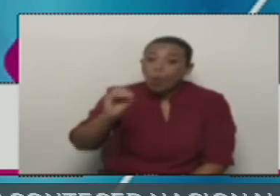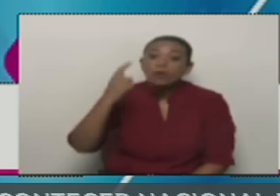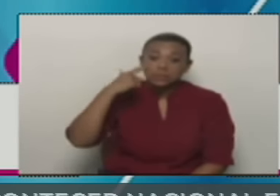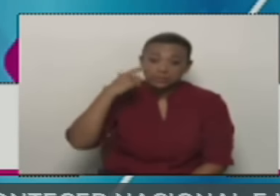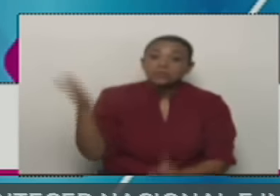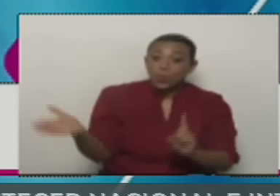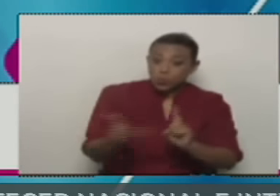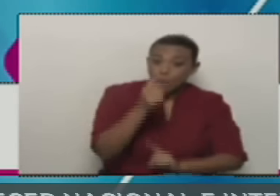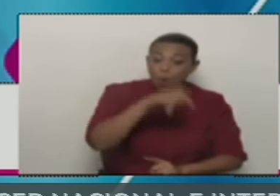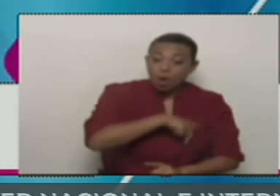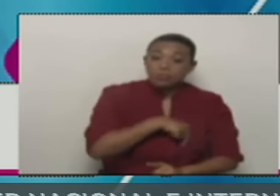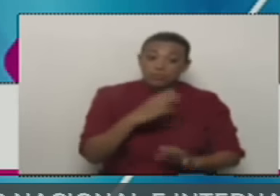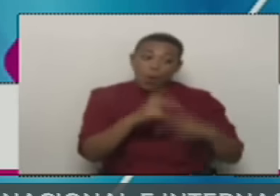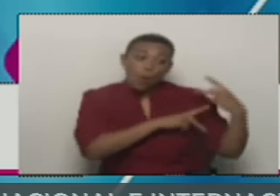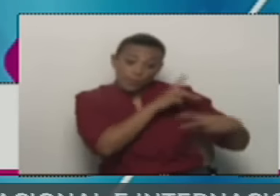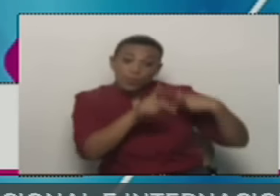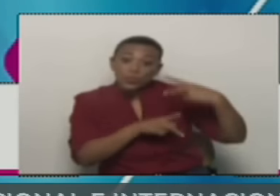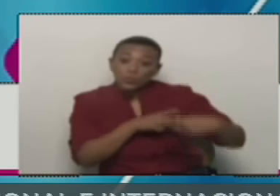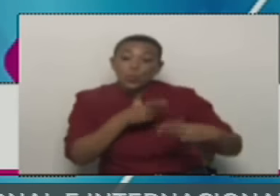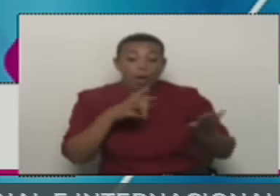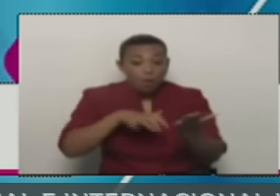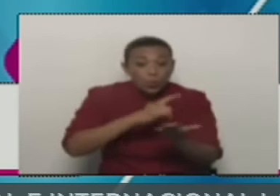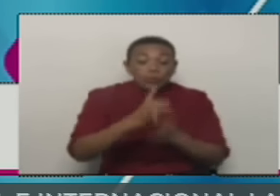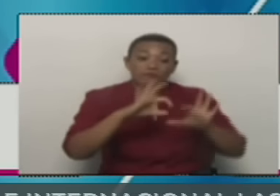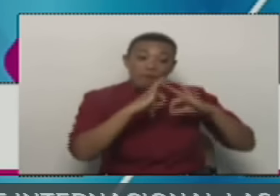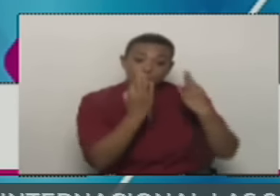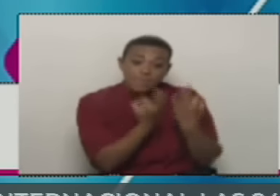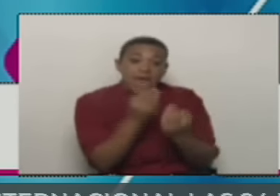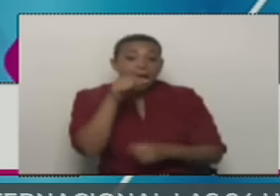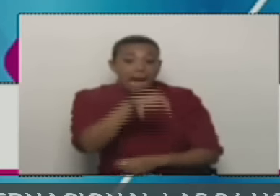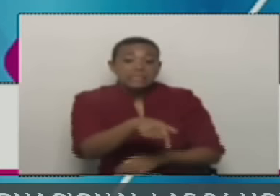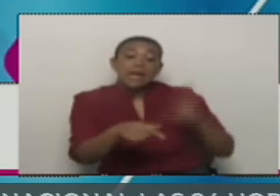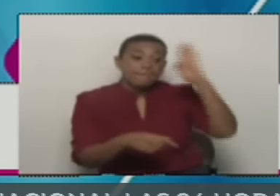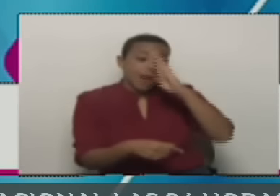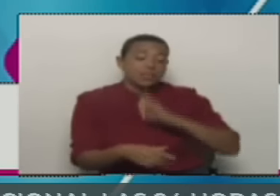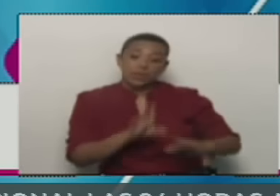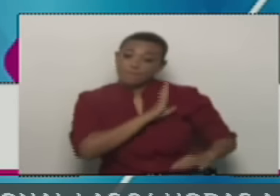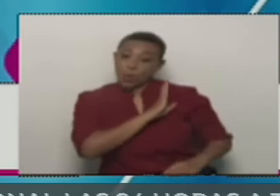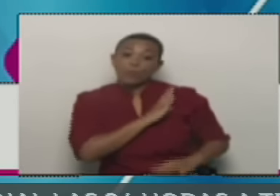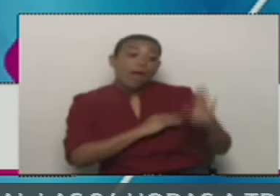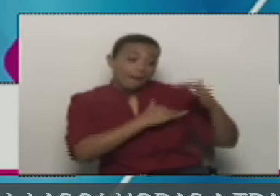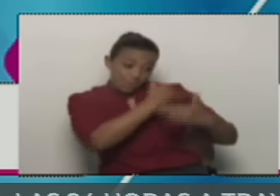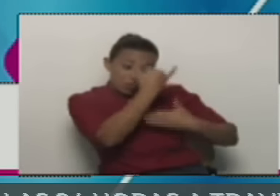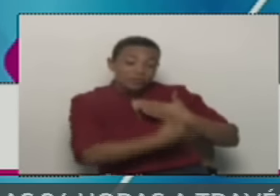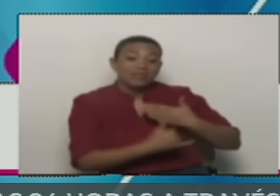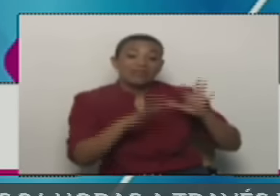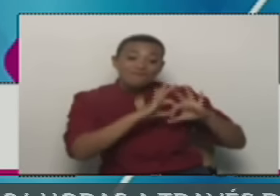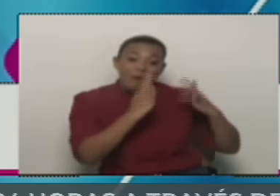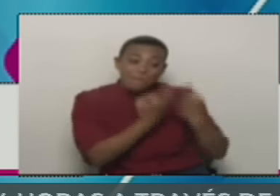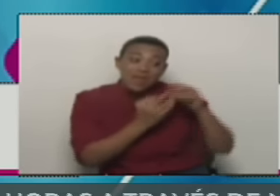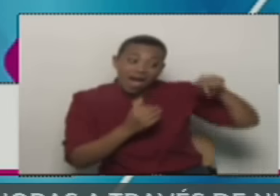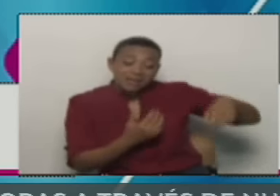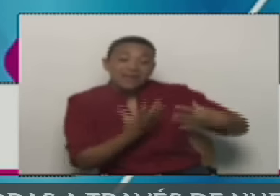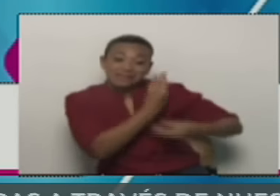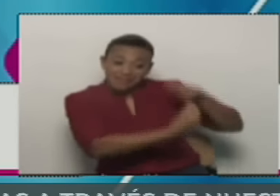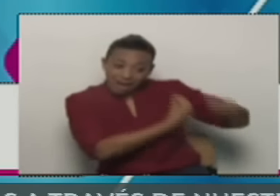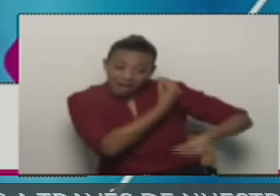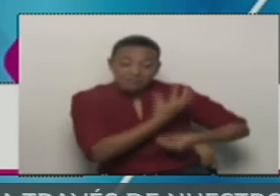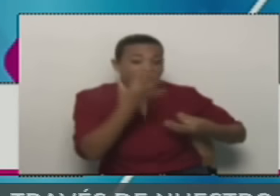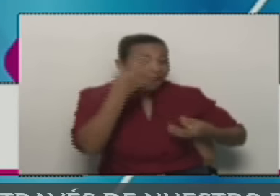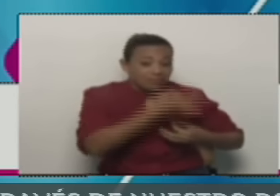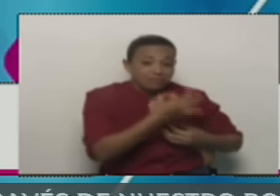con nuestra producción de agricultura familiar allá en Brasil. ¿Qué es el proyecto Agricultura Familiar? Es